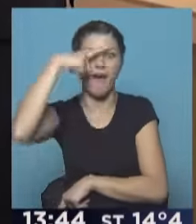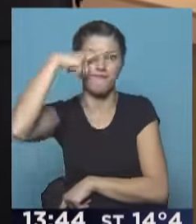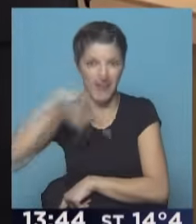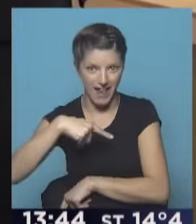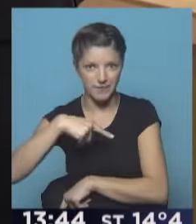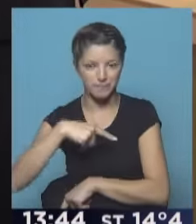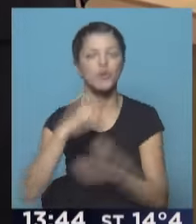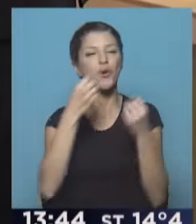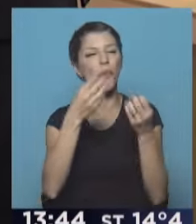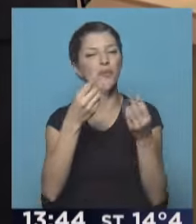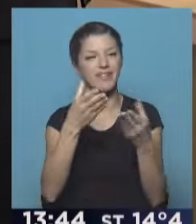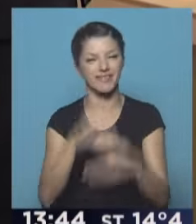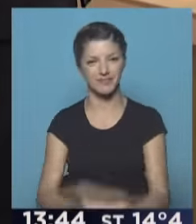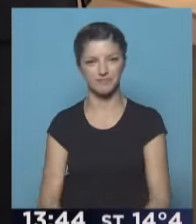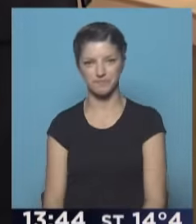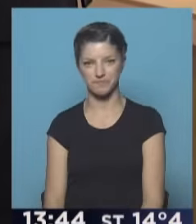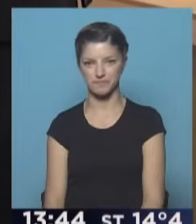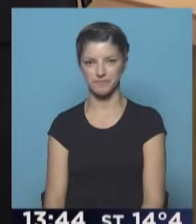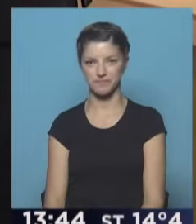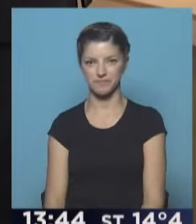¿Cómo estás?